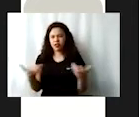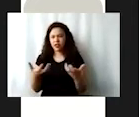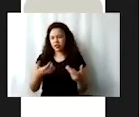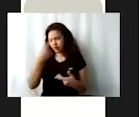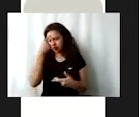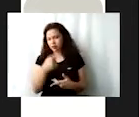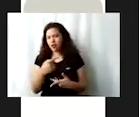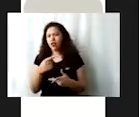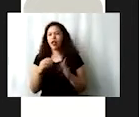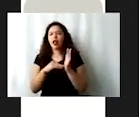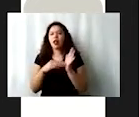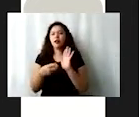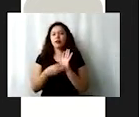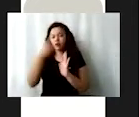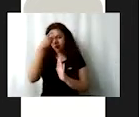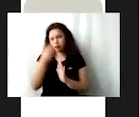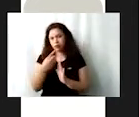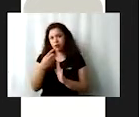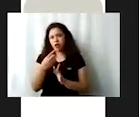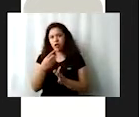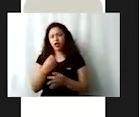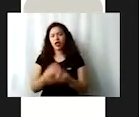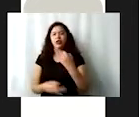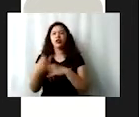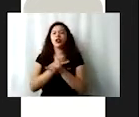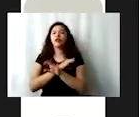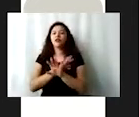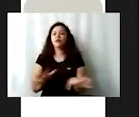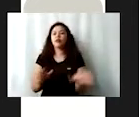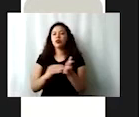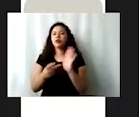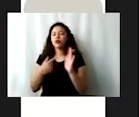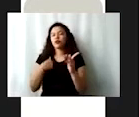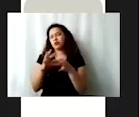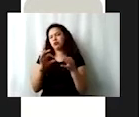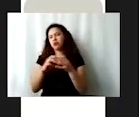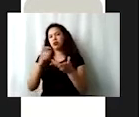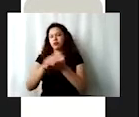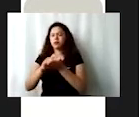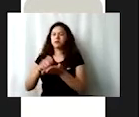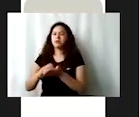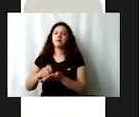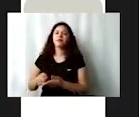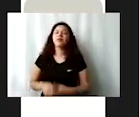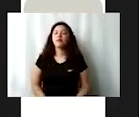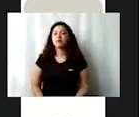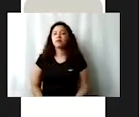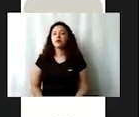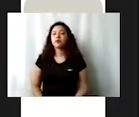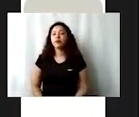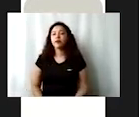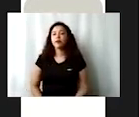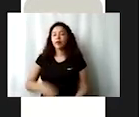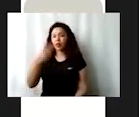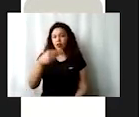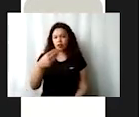de los métodos para la adquisición de toda esta información y su llenado, por supuesto. Aquí vemos nosotros el nombre del